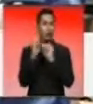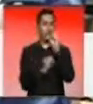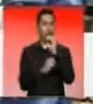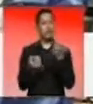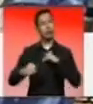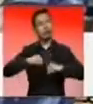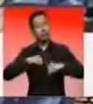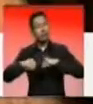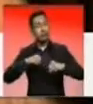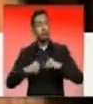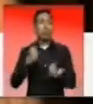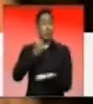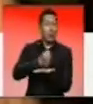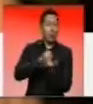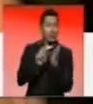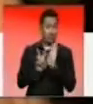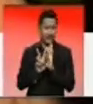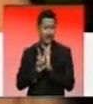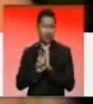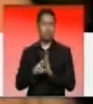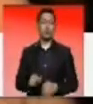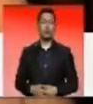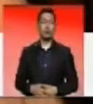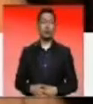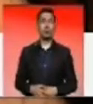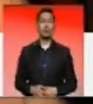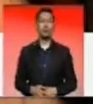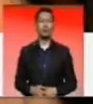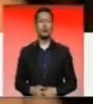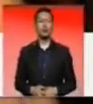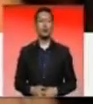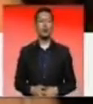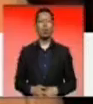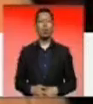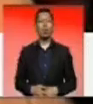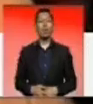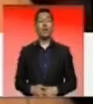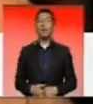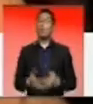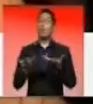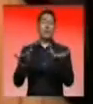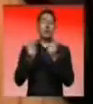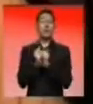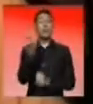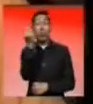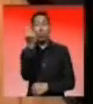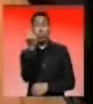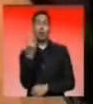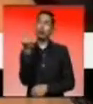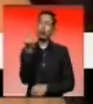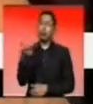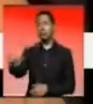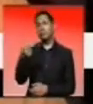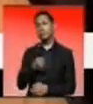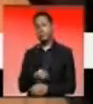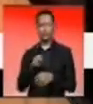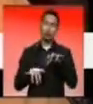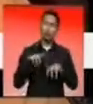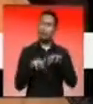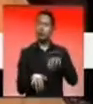para obtener el pasaporte. El dinero estaban ahí como parte del del recurso que las personas cobran y